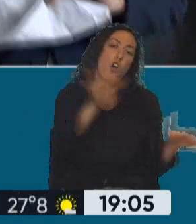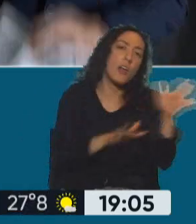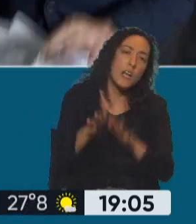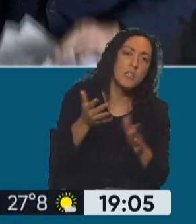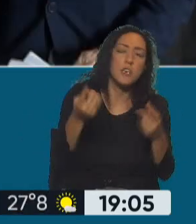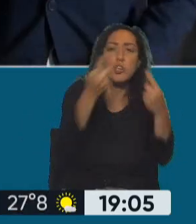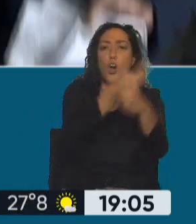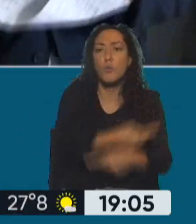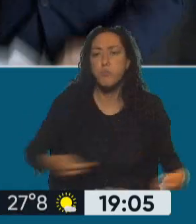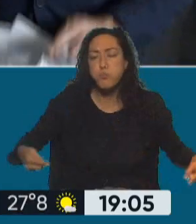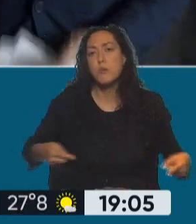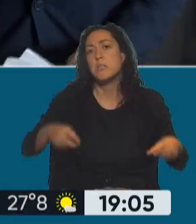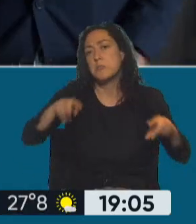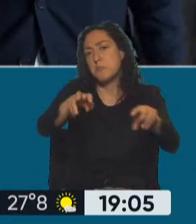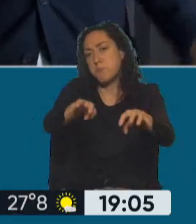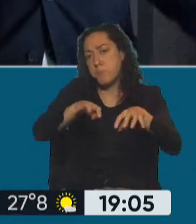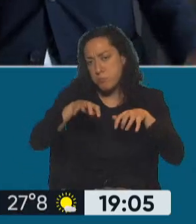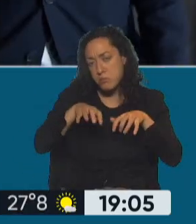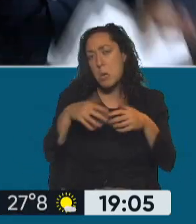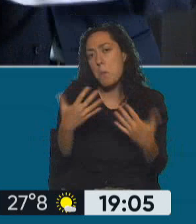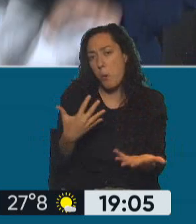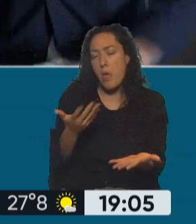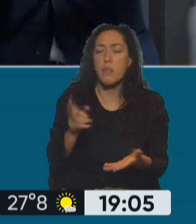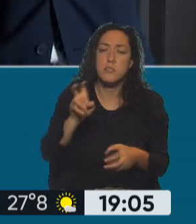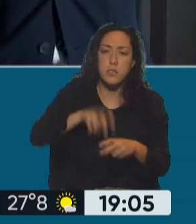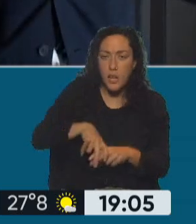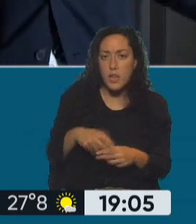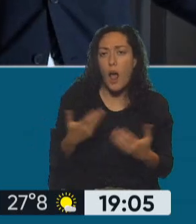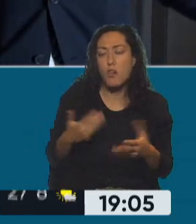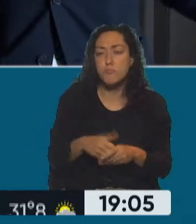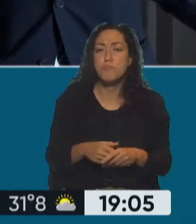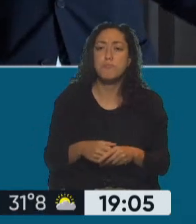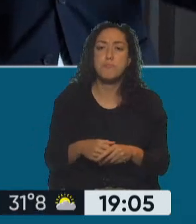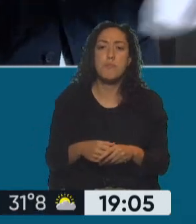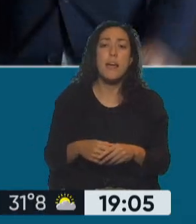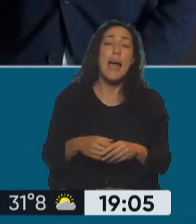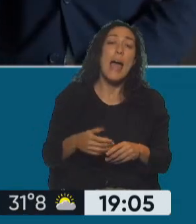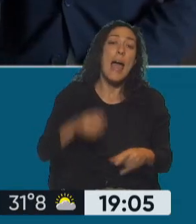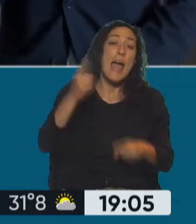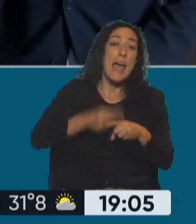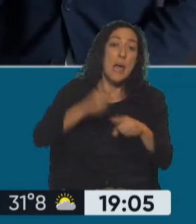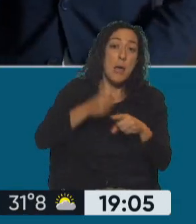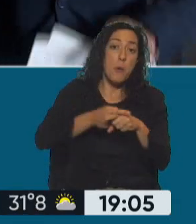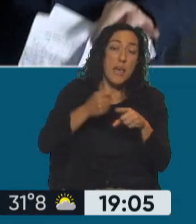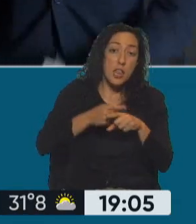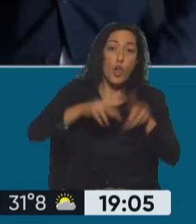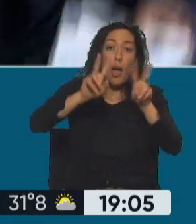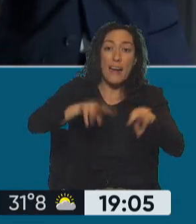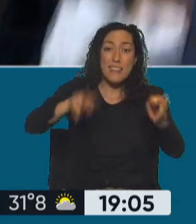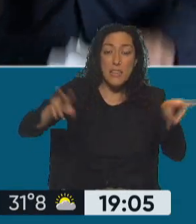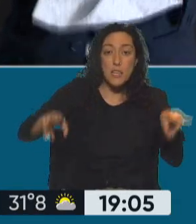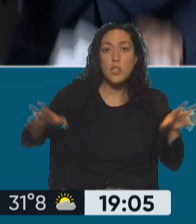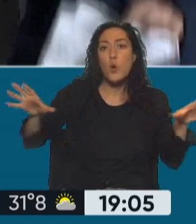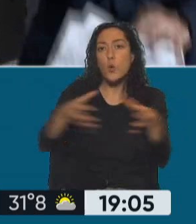Cristina Fernández de Kirchner en este acto que va a comenzar en breve después del evento artístico encabezado por La Mancha de Rolando,